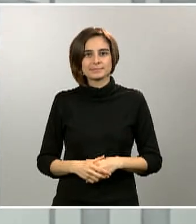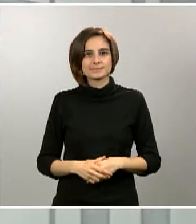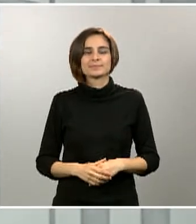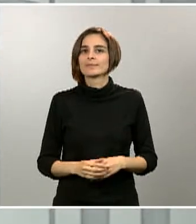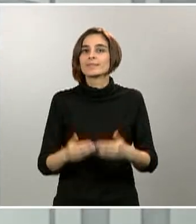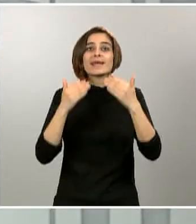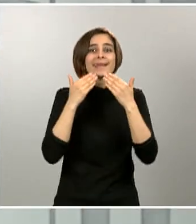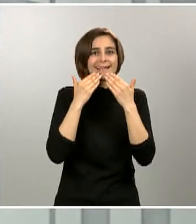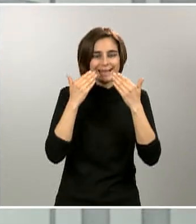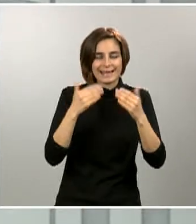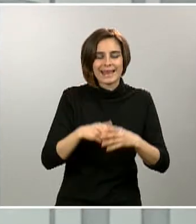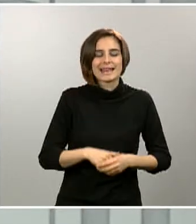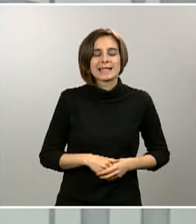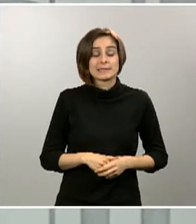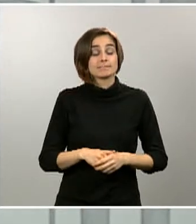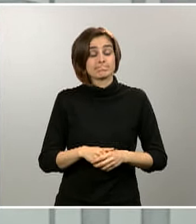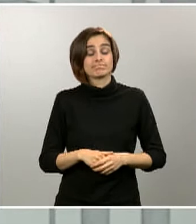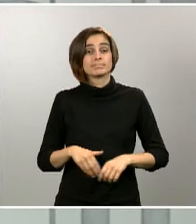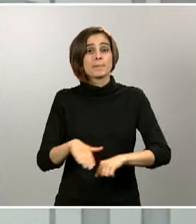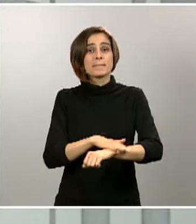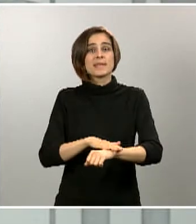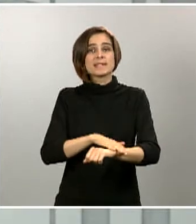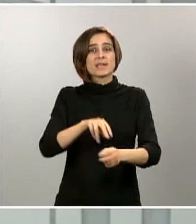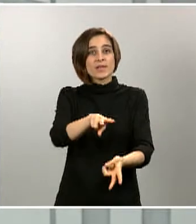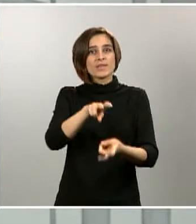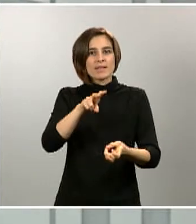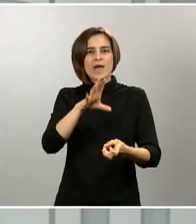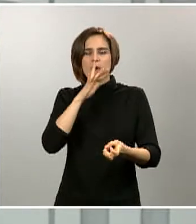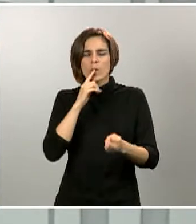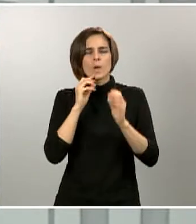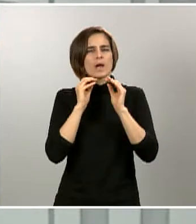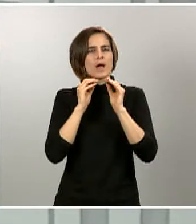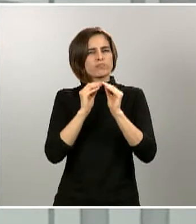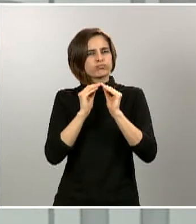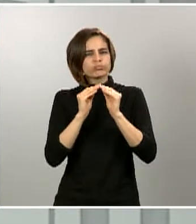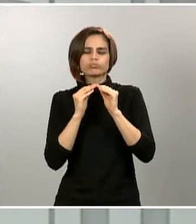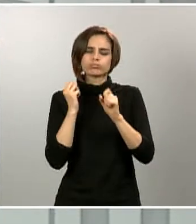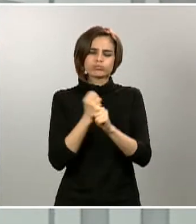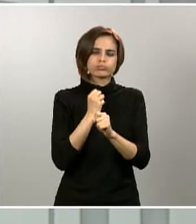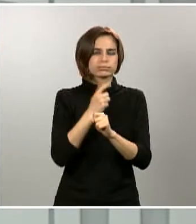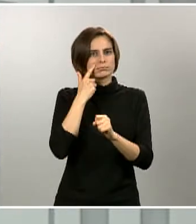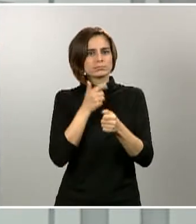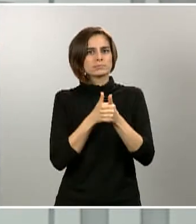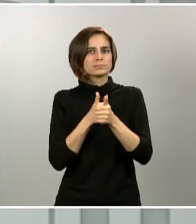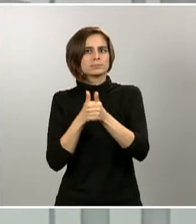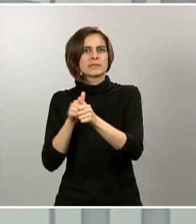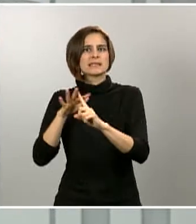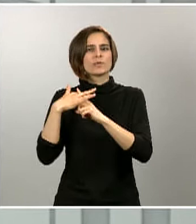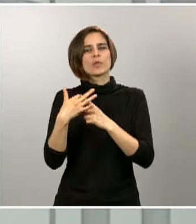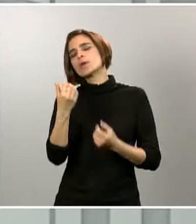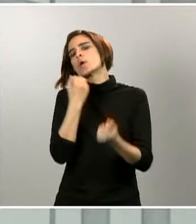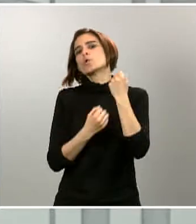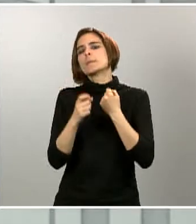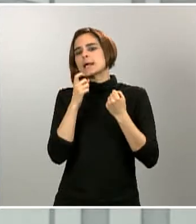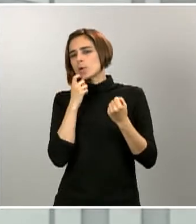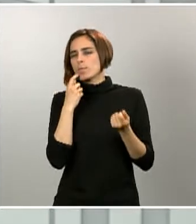Efectivamente, el Ministerio de Hacienda está trabajando y está monitorizando en cada momento la situación económica para dar respuesta o